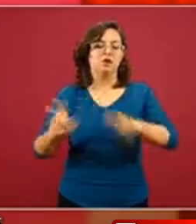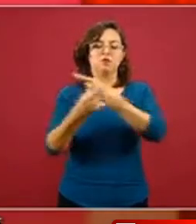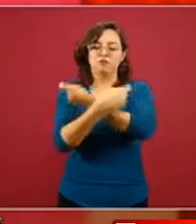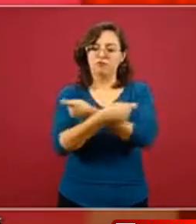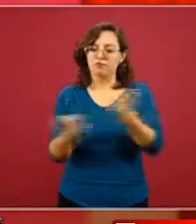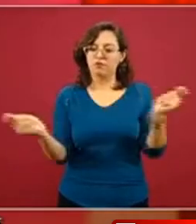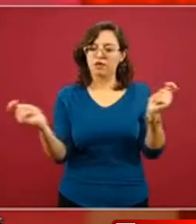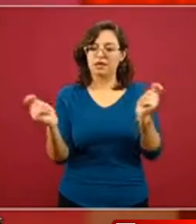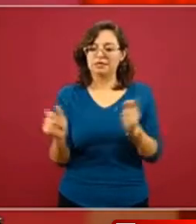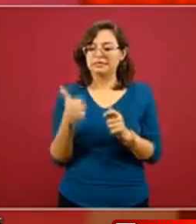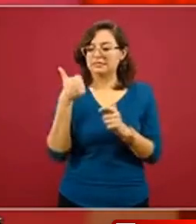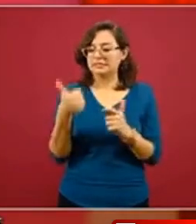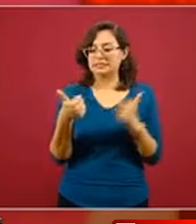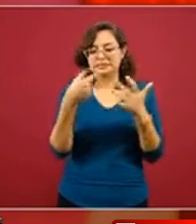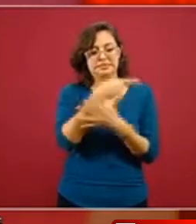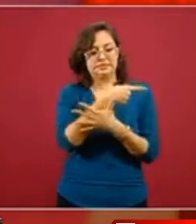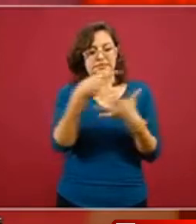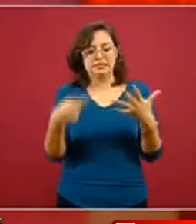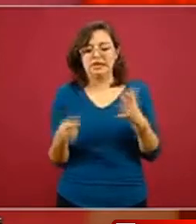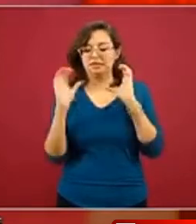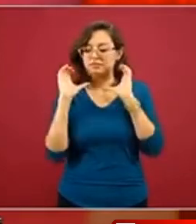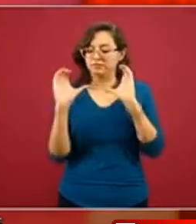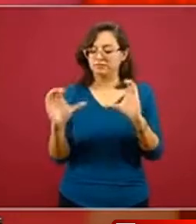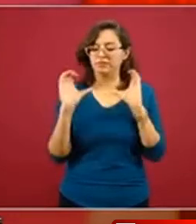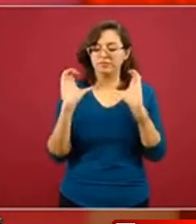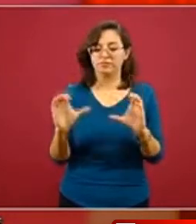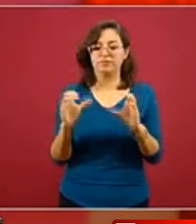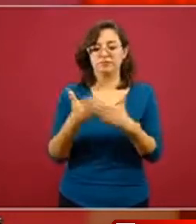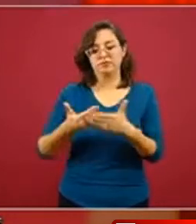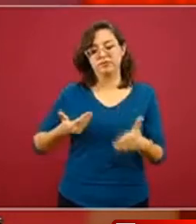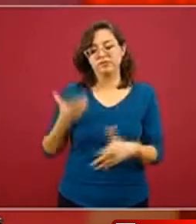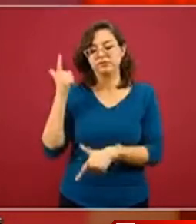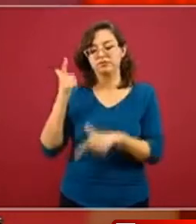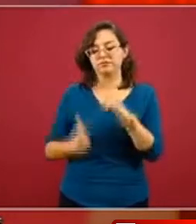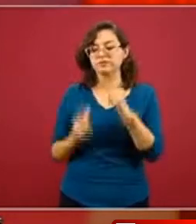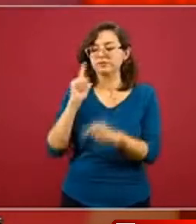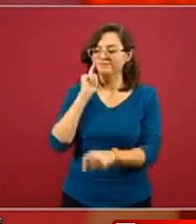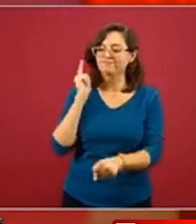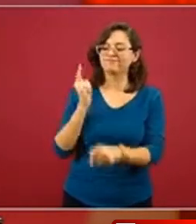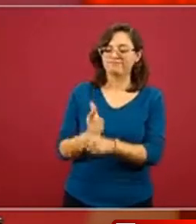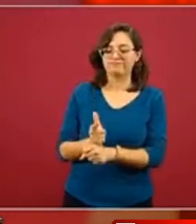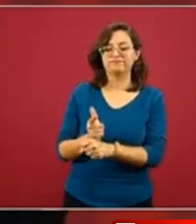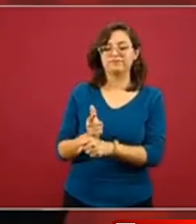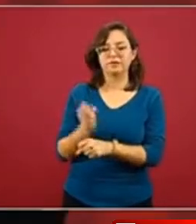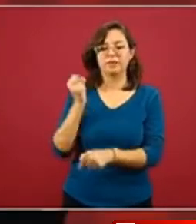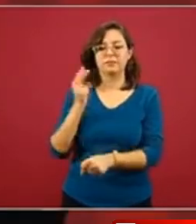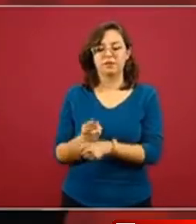con 6 elementos básicos de prevención y que ayudan a la detección temprana.